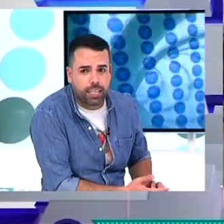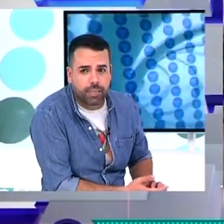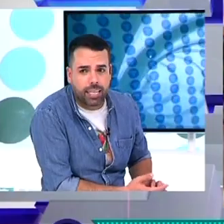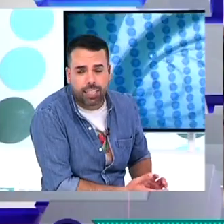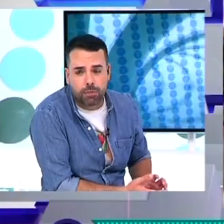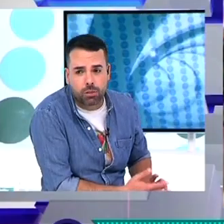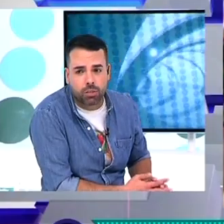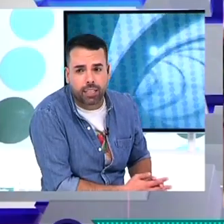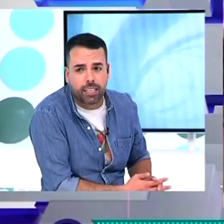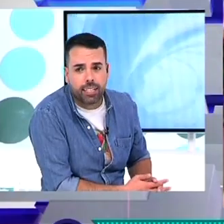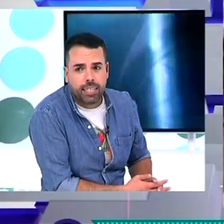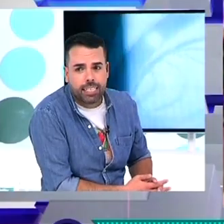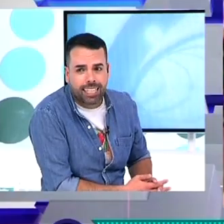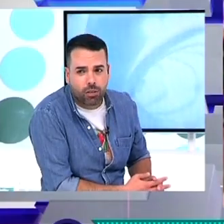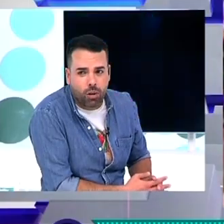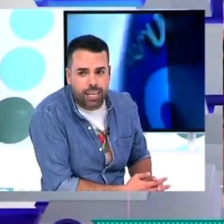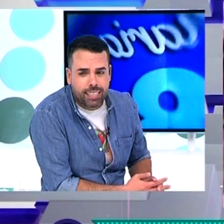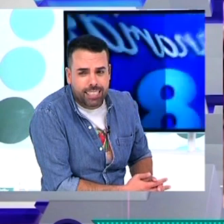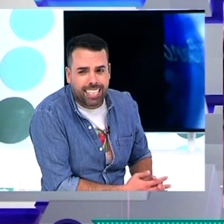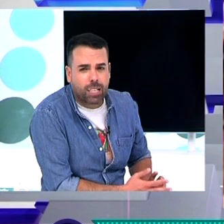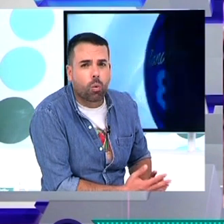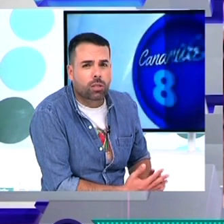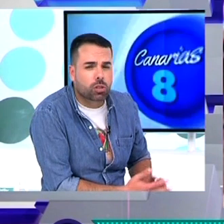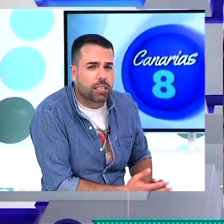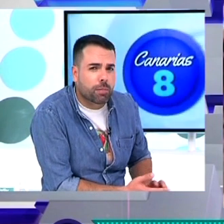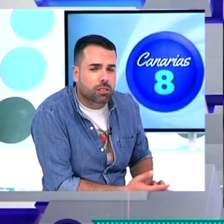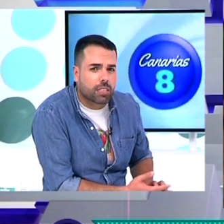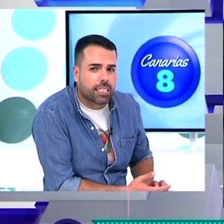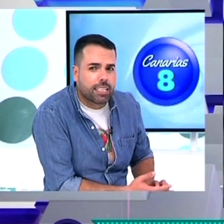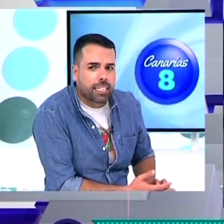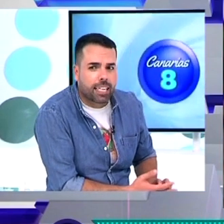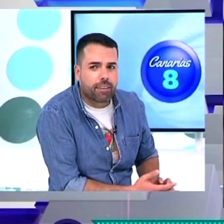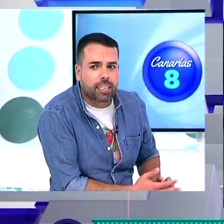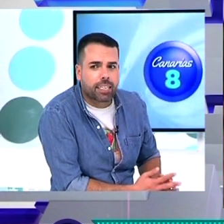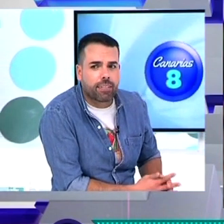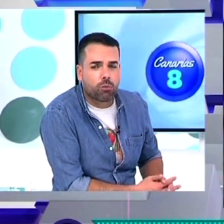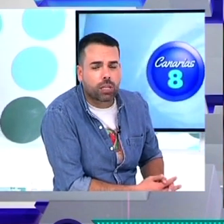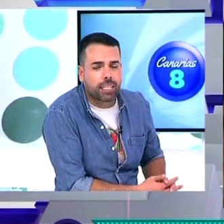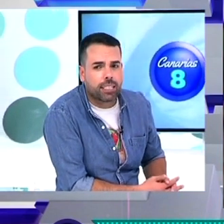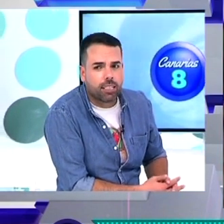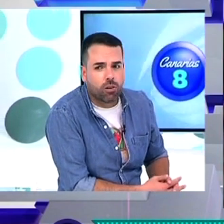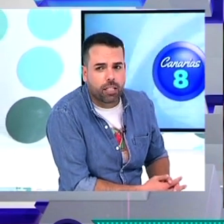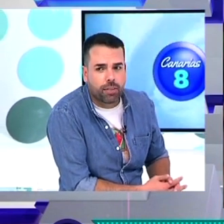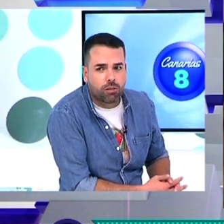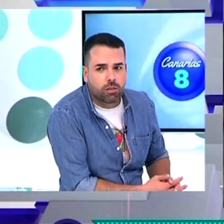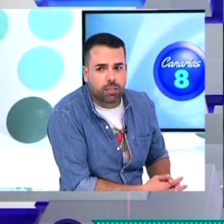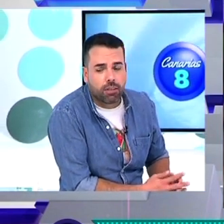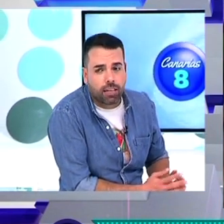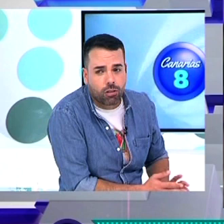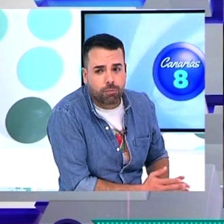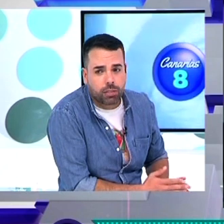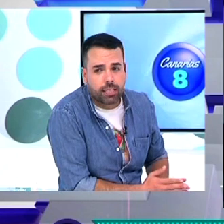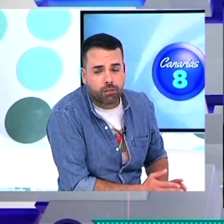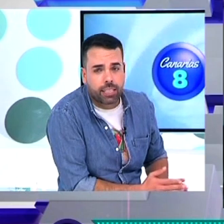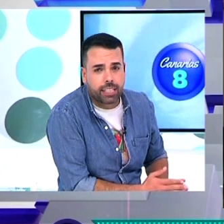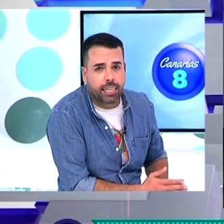García Escames, ahí las están viendo ustedes, esas colas de hasta 400 personas cada viernes que van a buscar sí. los alimentos. Claro, las